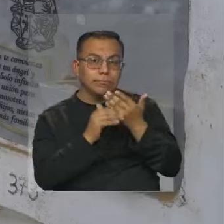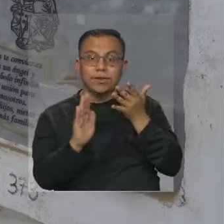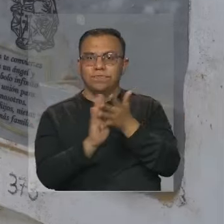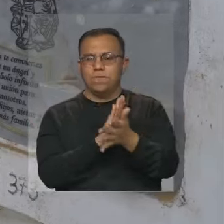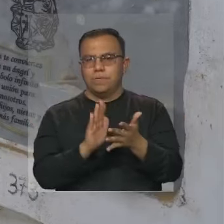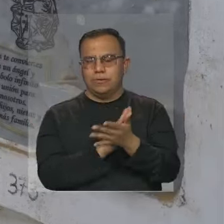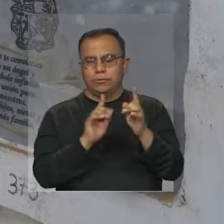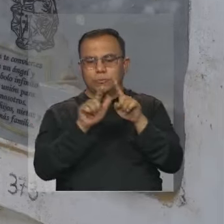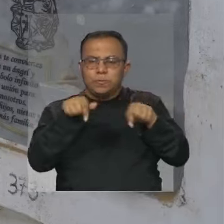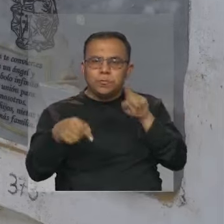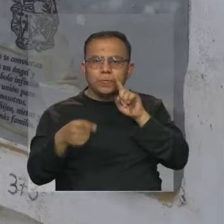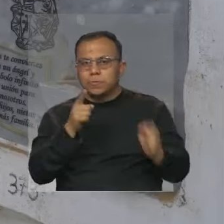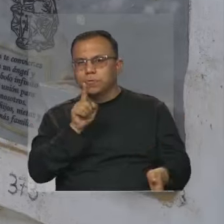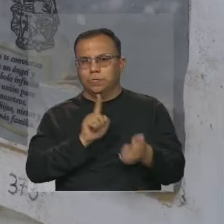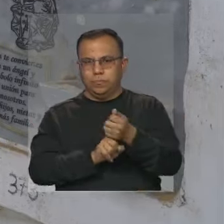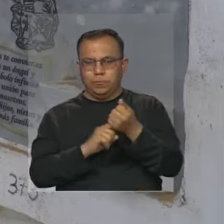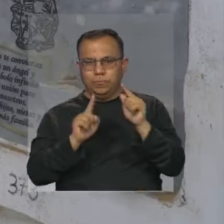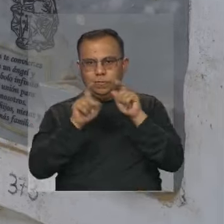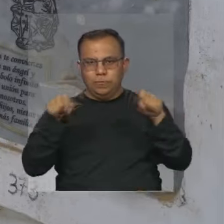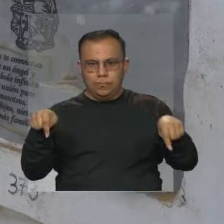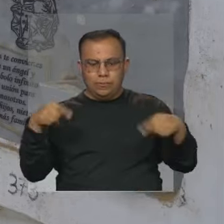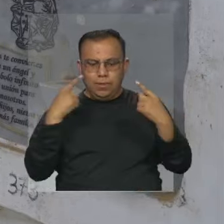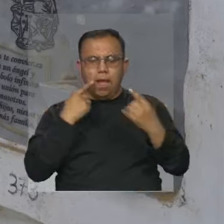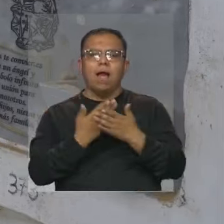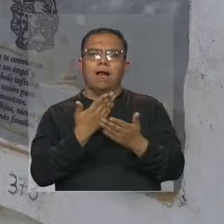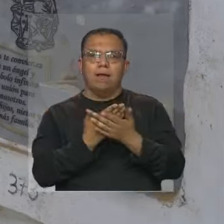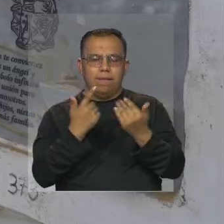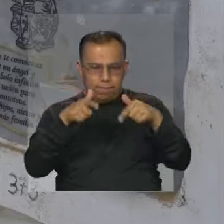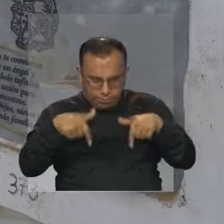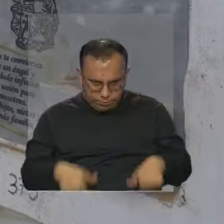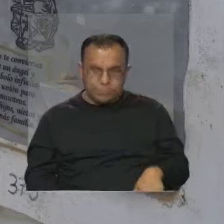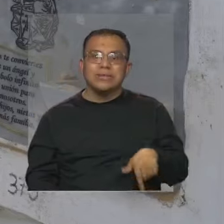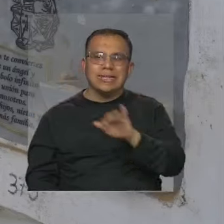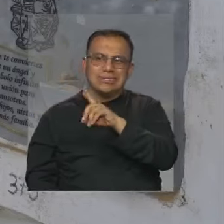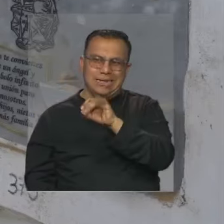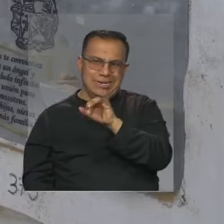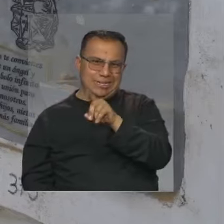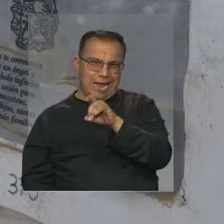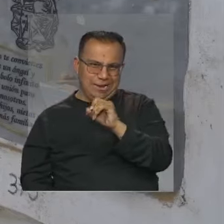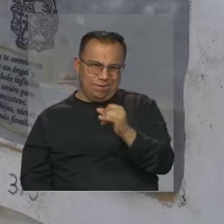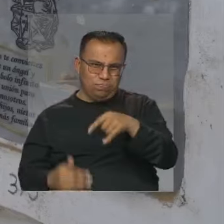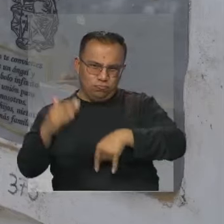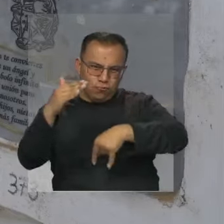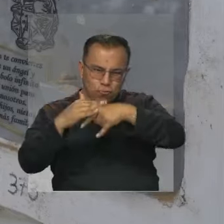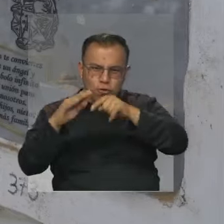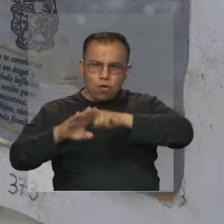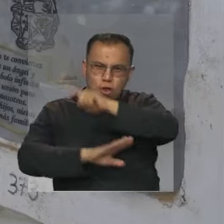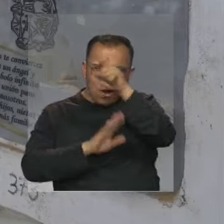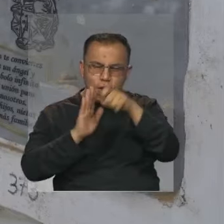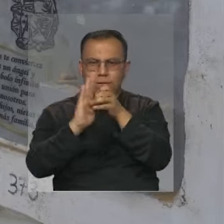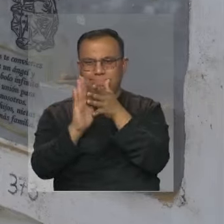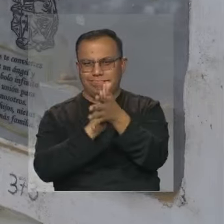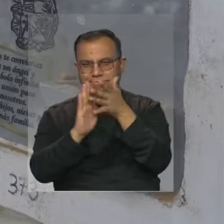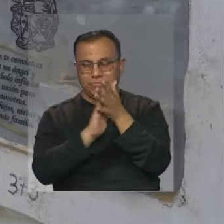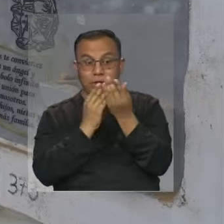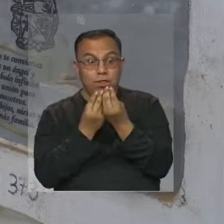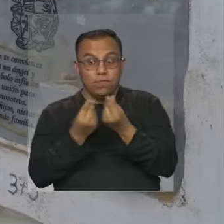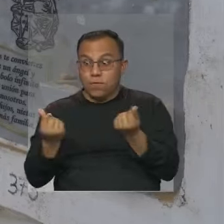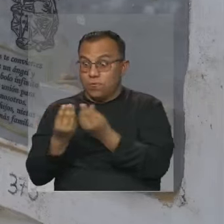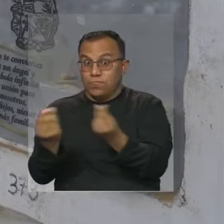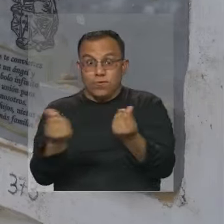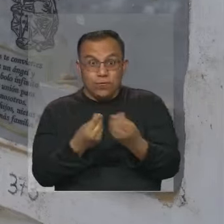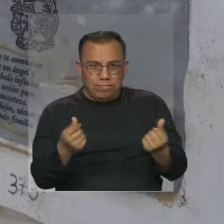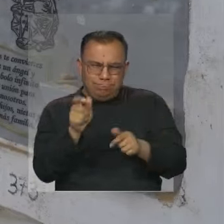información nos damos cuenta en la plataforma CIRDEC, que es la plataforma donde están como todos los datos de las personas dadas por